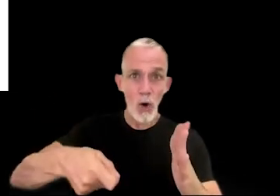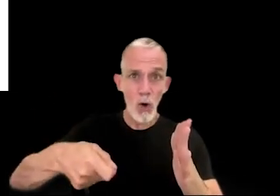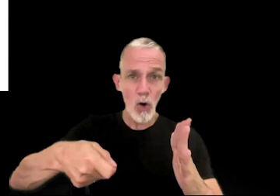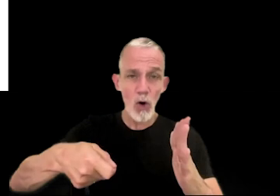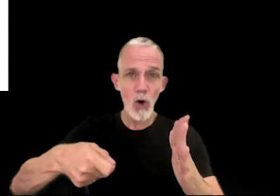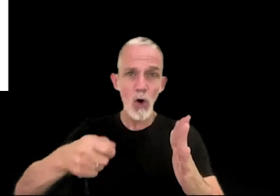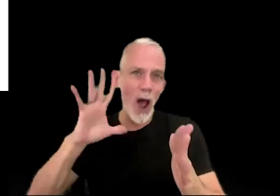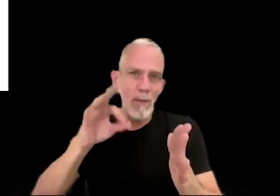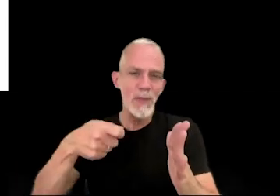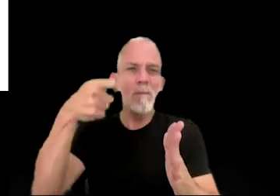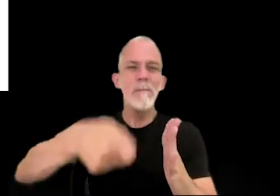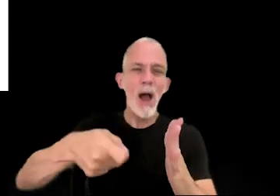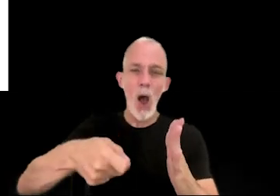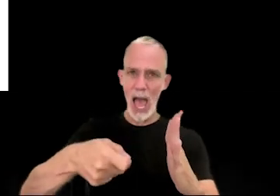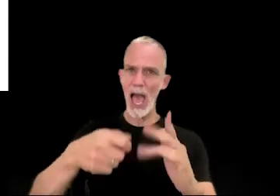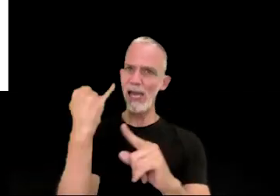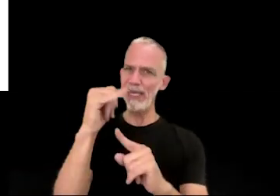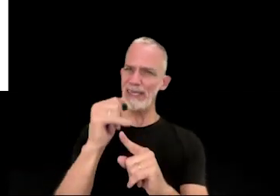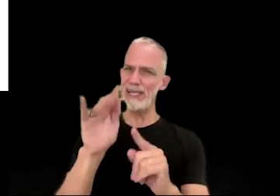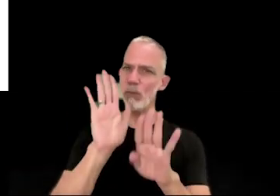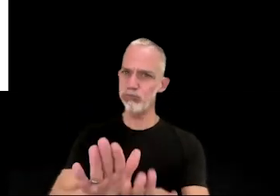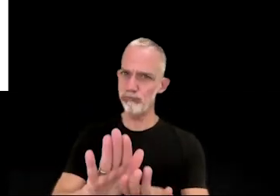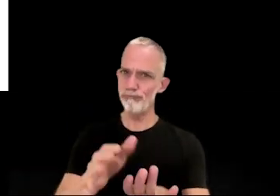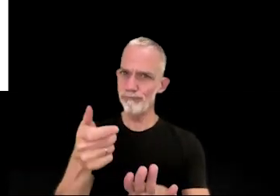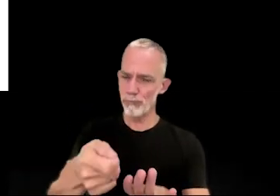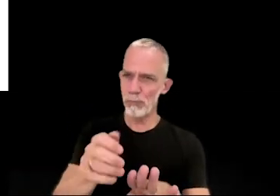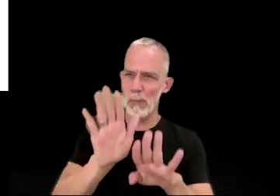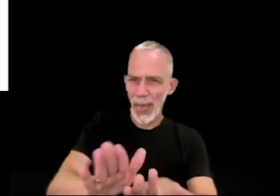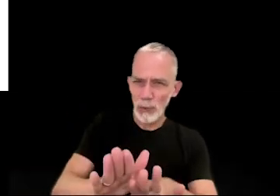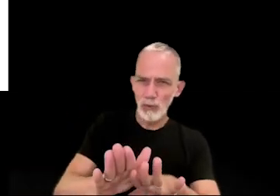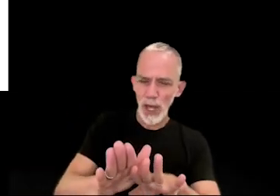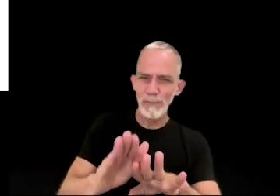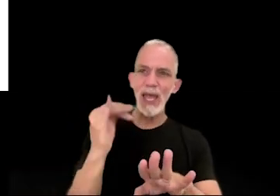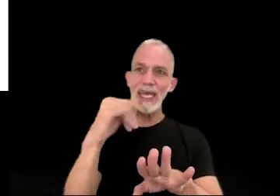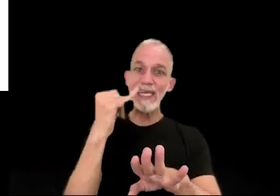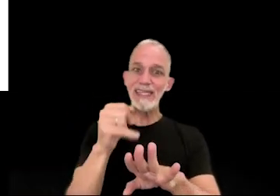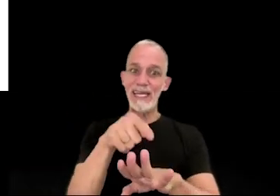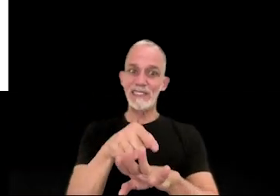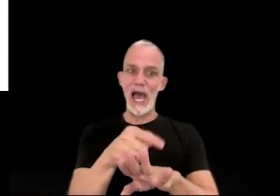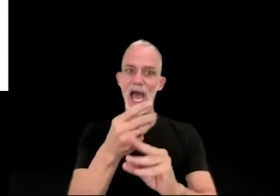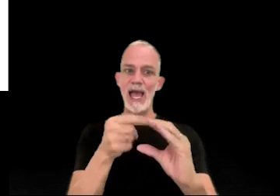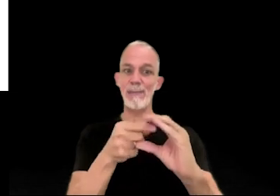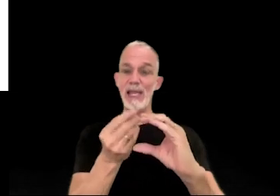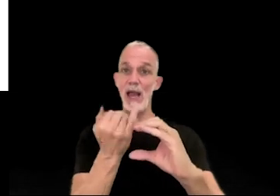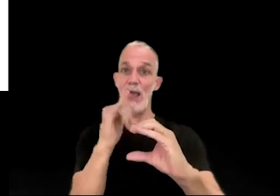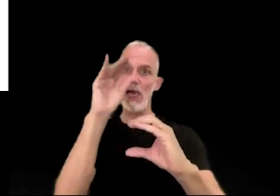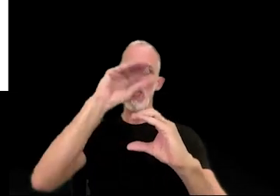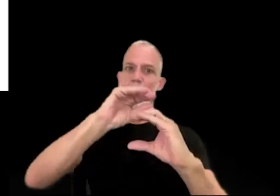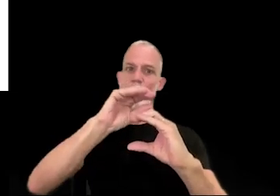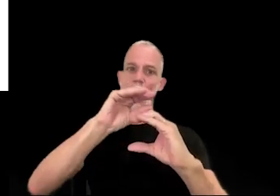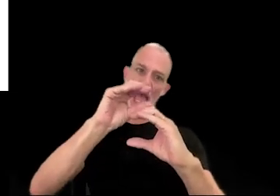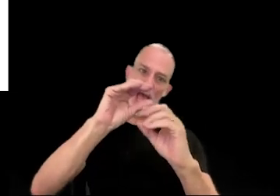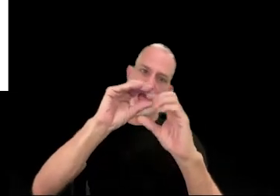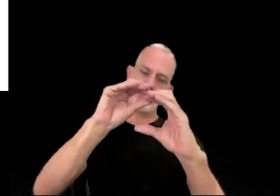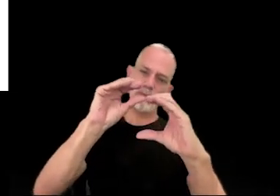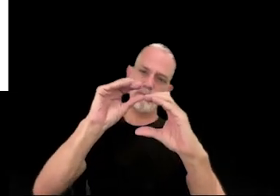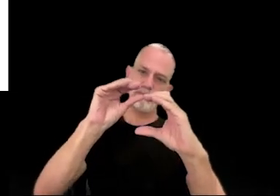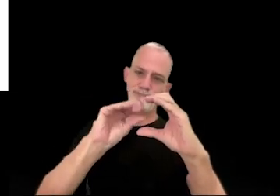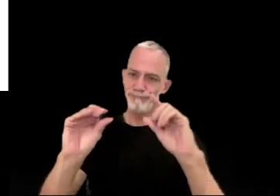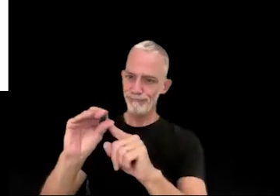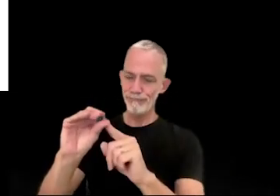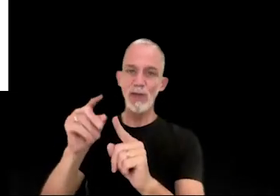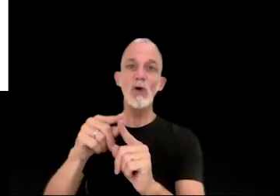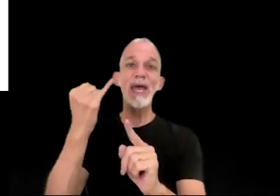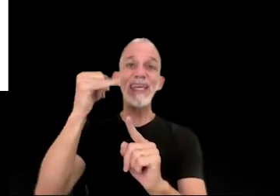se paraliza y los intereses que se hubiesen generado sobre ese capital se capitalizan y generan nuevos intereses